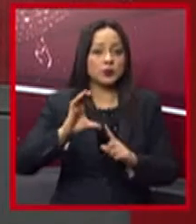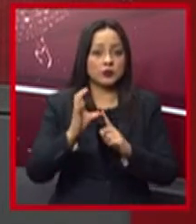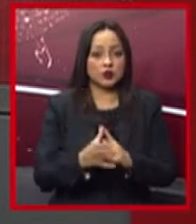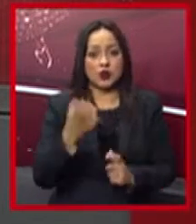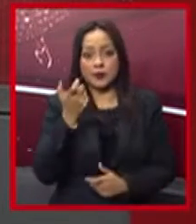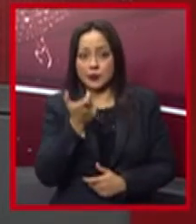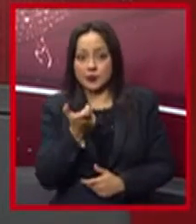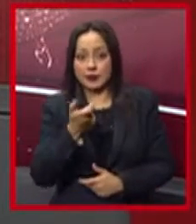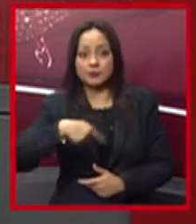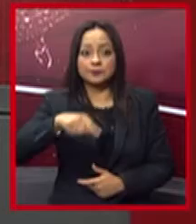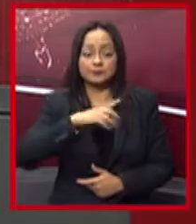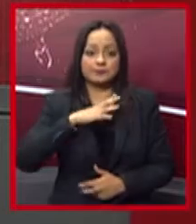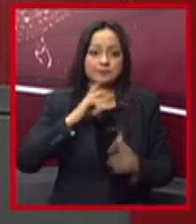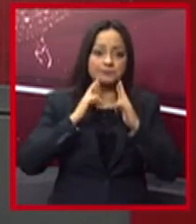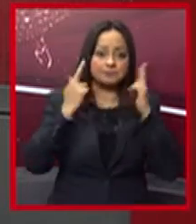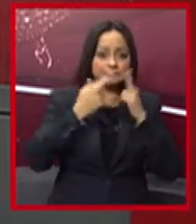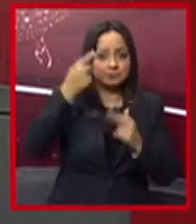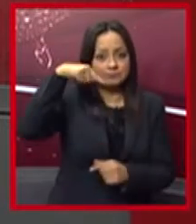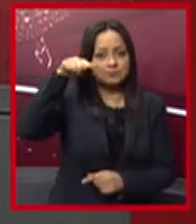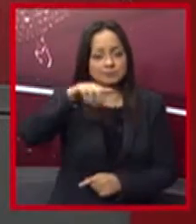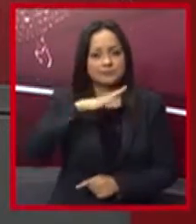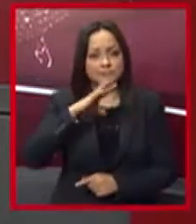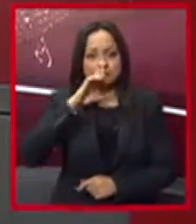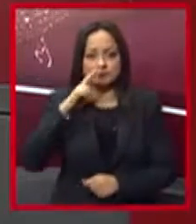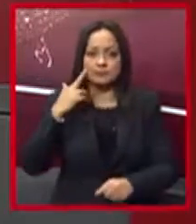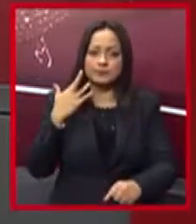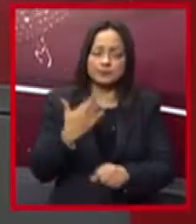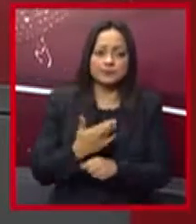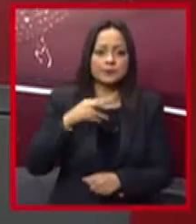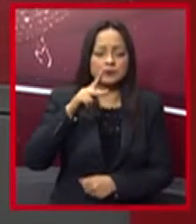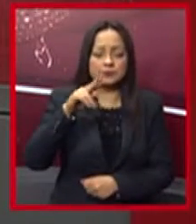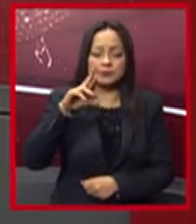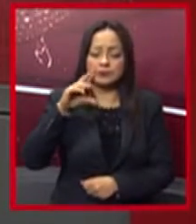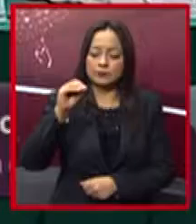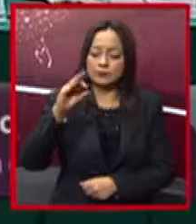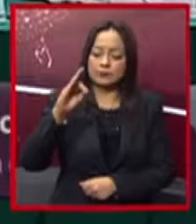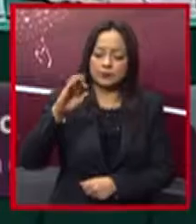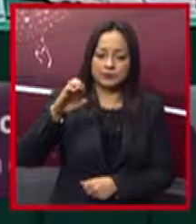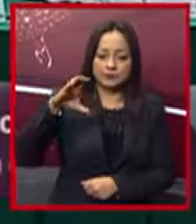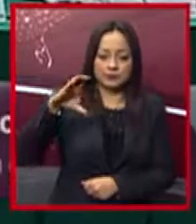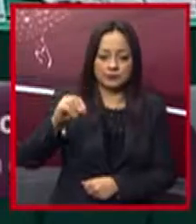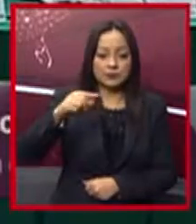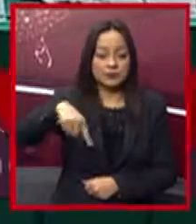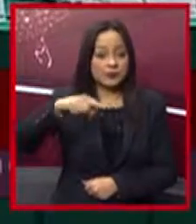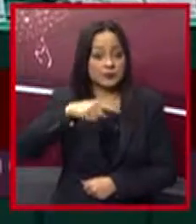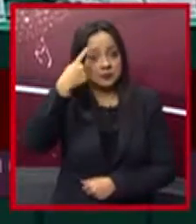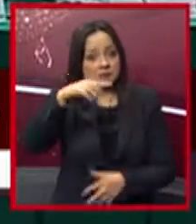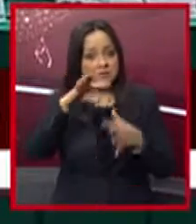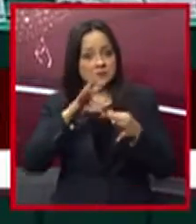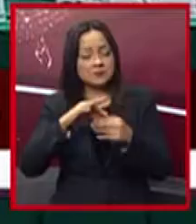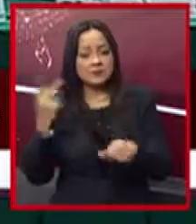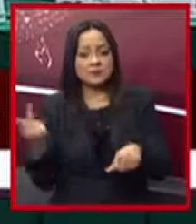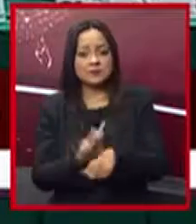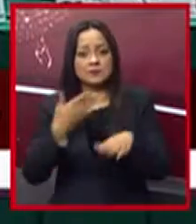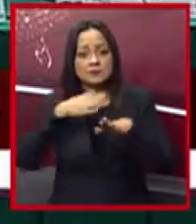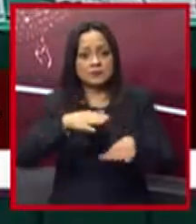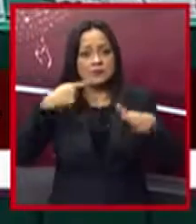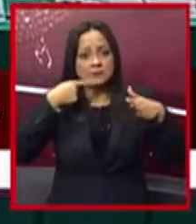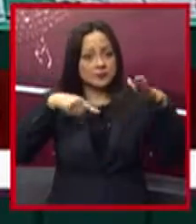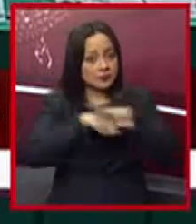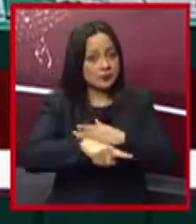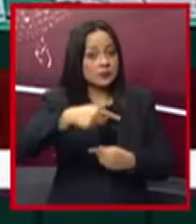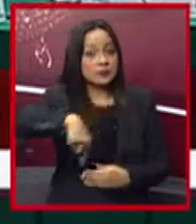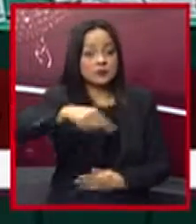Economía realizaron reunión de trabajo con el titular de la Procuraduría Federal del Consumidor para conocer la situación de las quejas y demandas que la